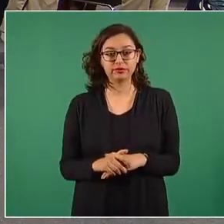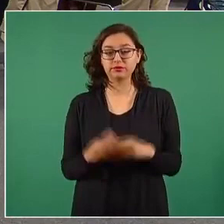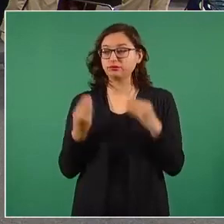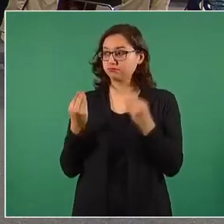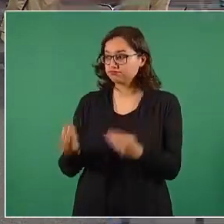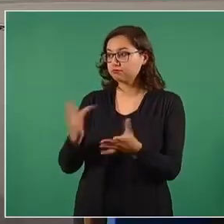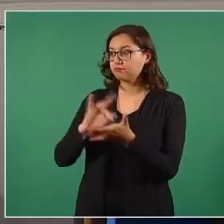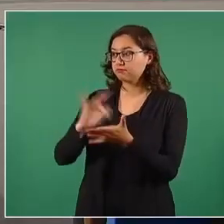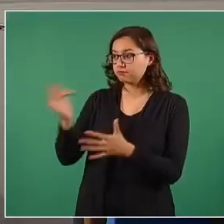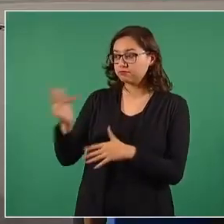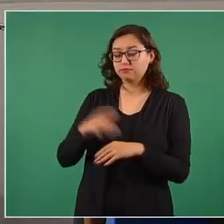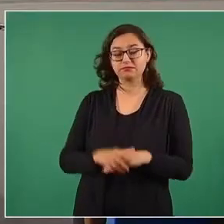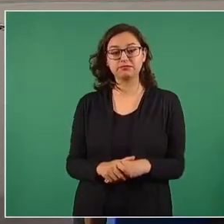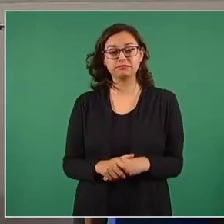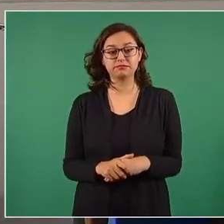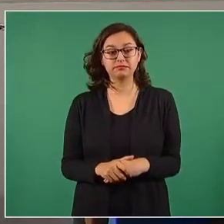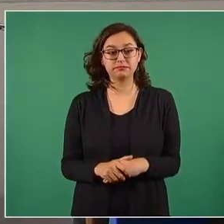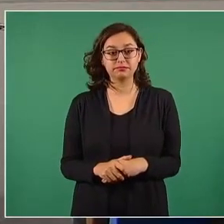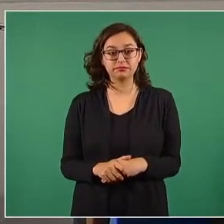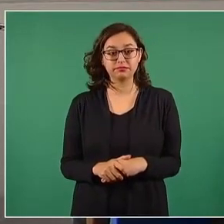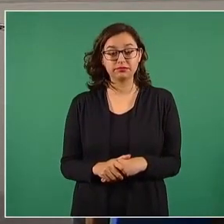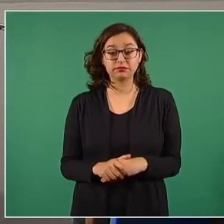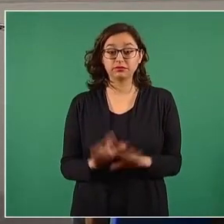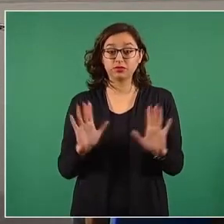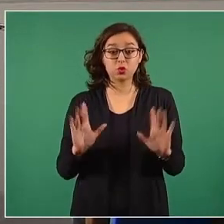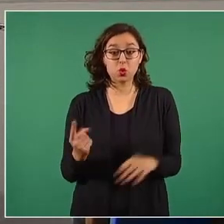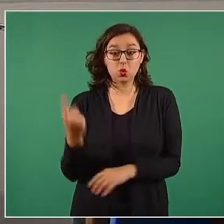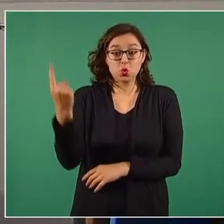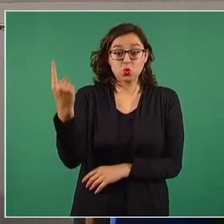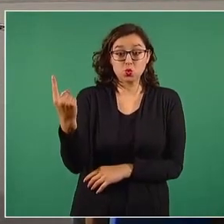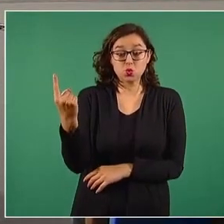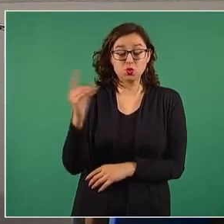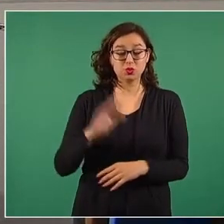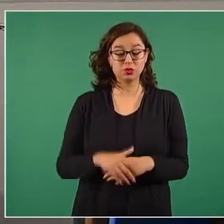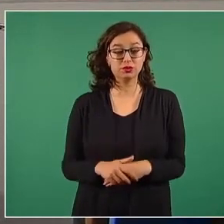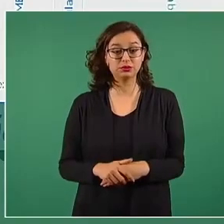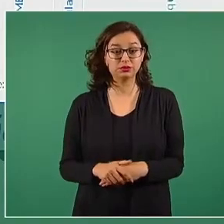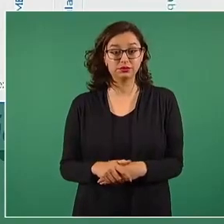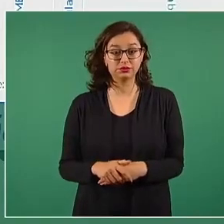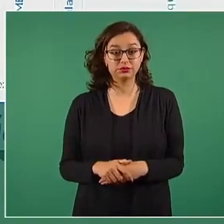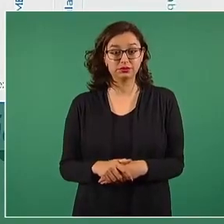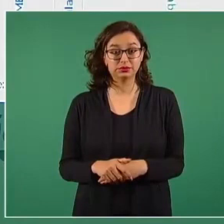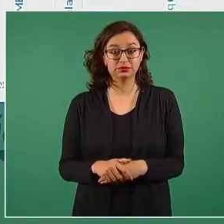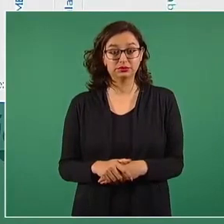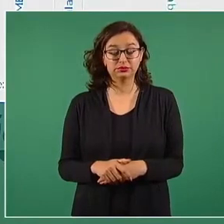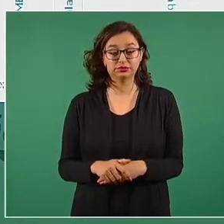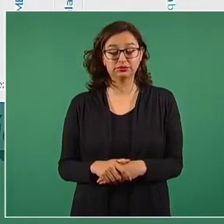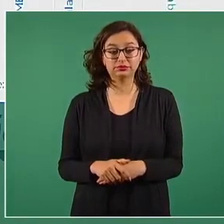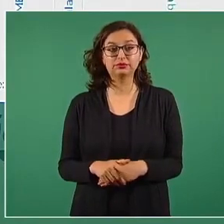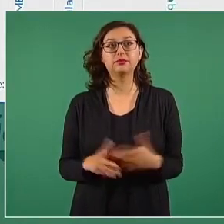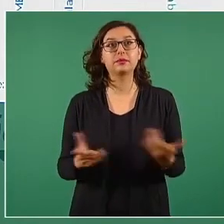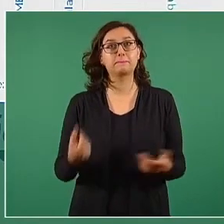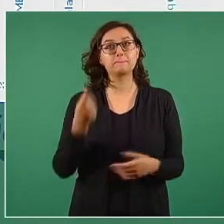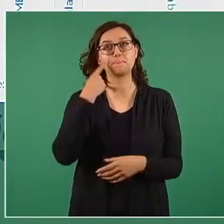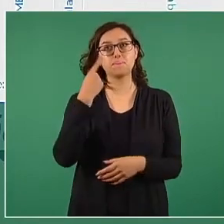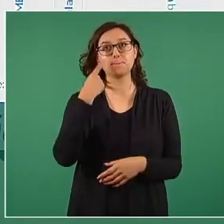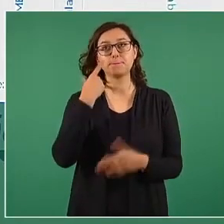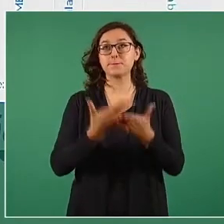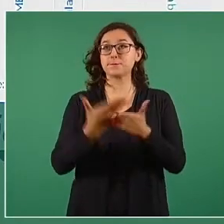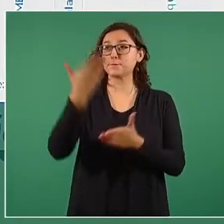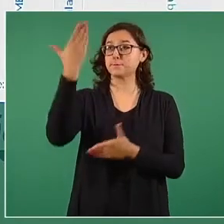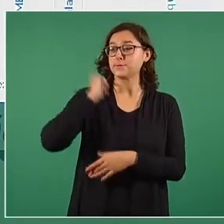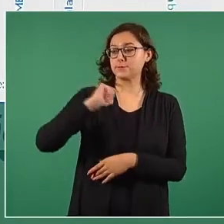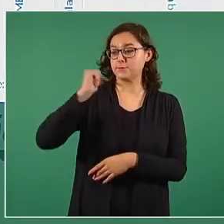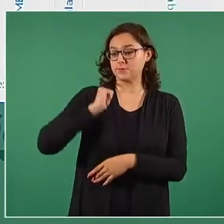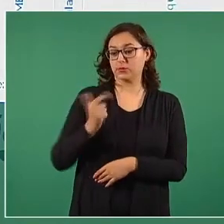muchas gracias. De los pocos. Una vez en Guanajuato,